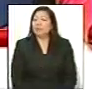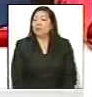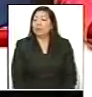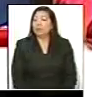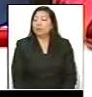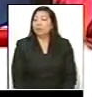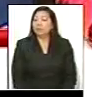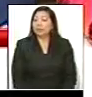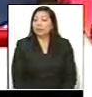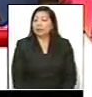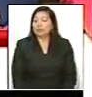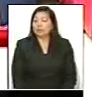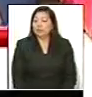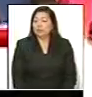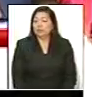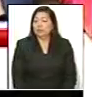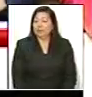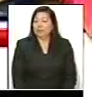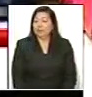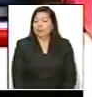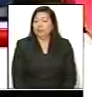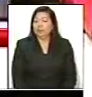congresista Pedro Olaechea.